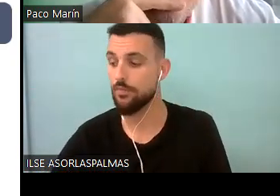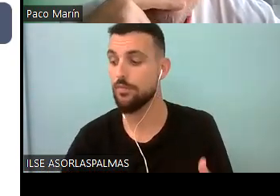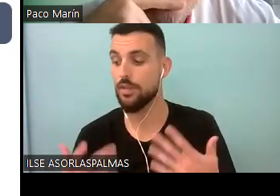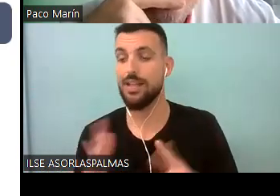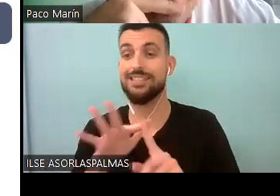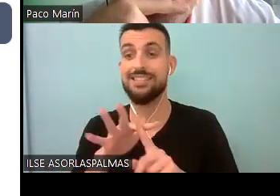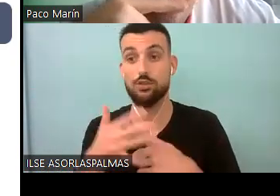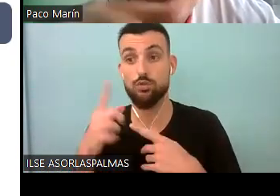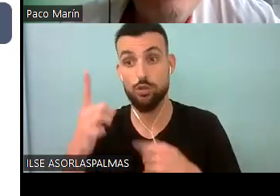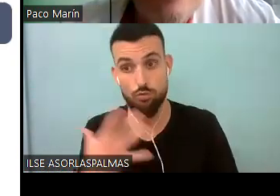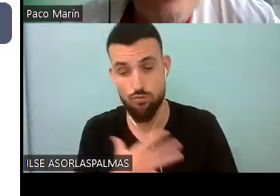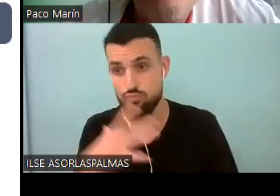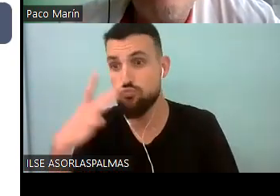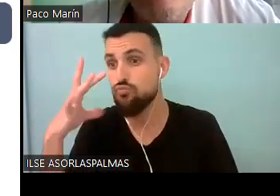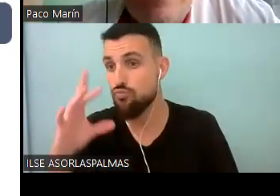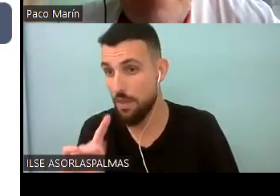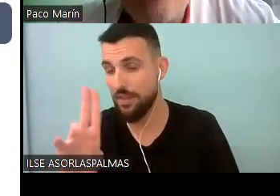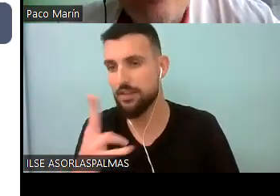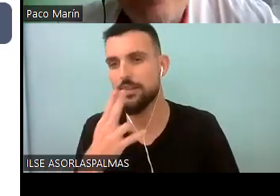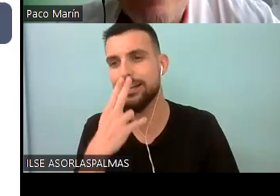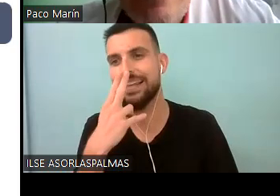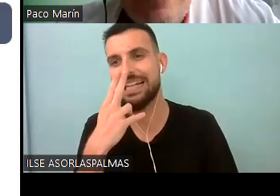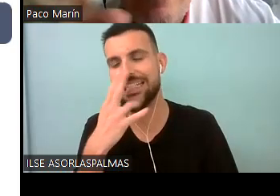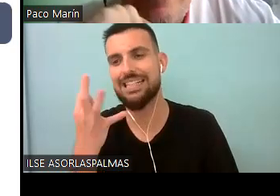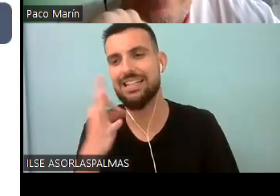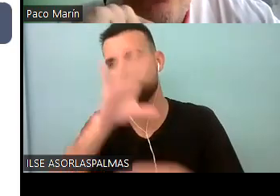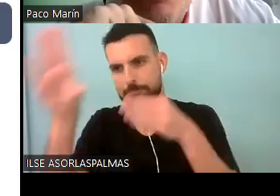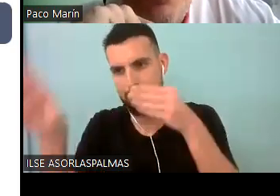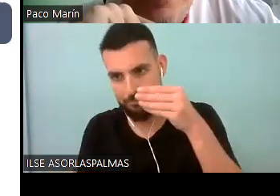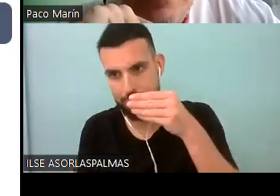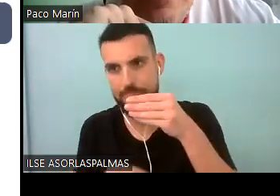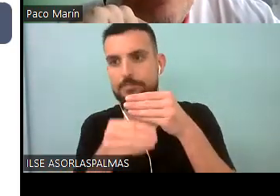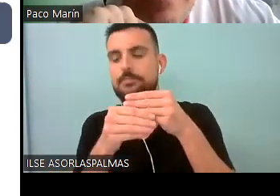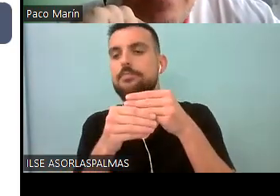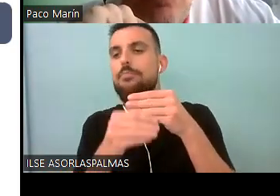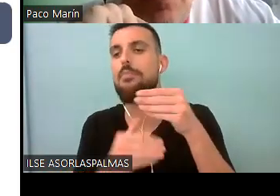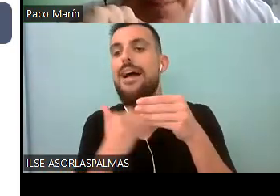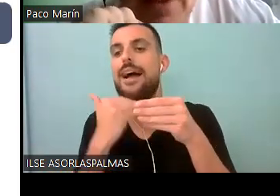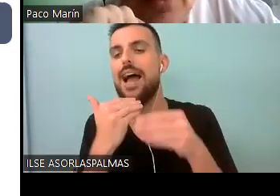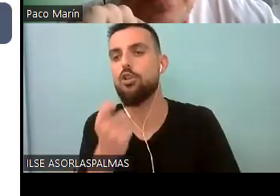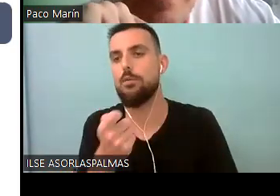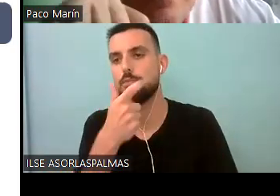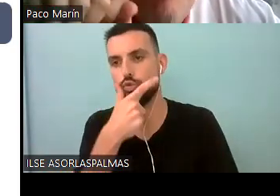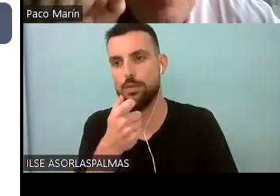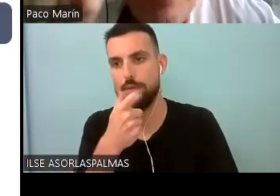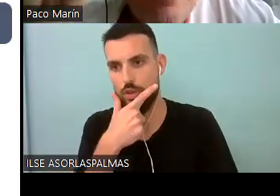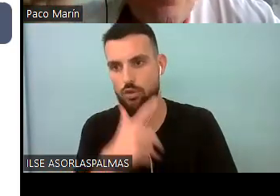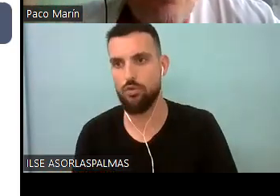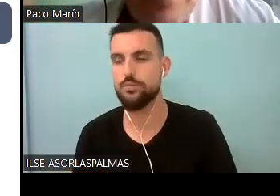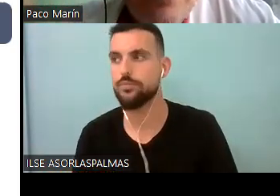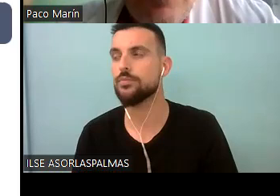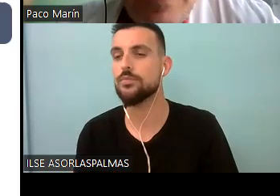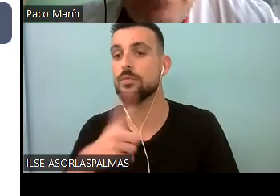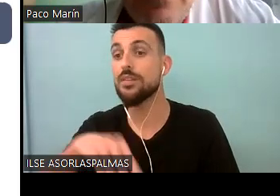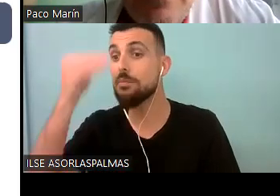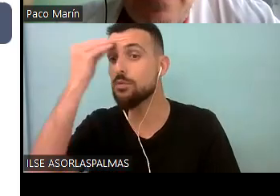probablemente resulte interesante aportar algún tipo de suplemento. Pensad que el consumo